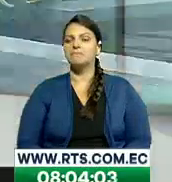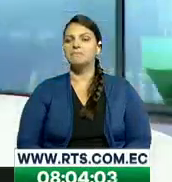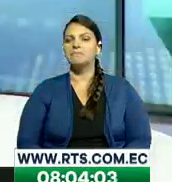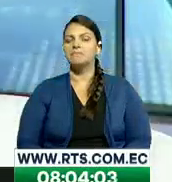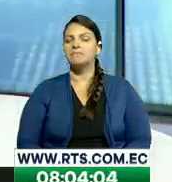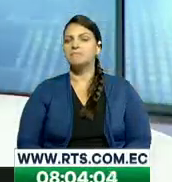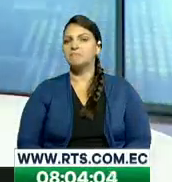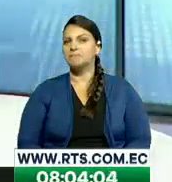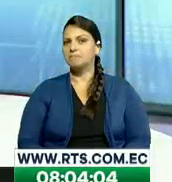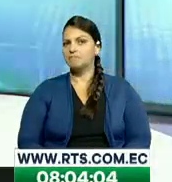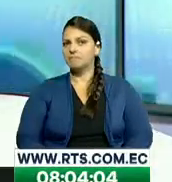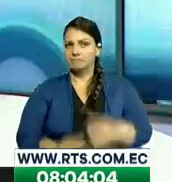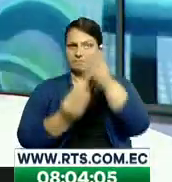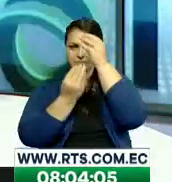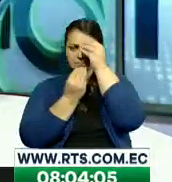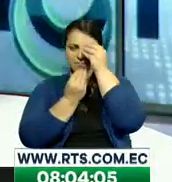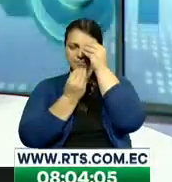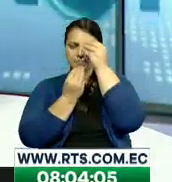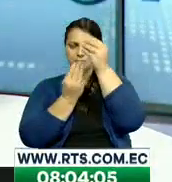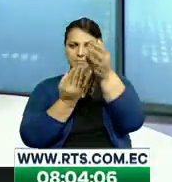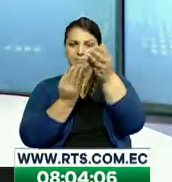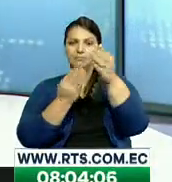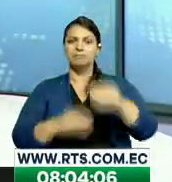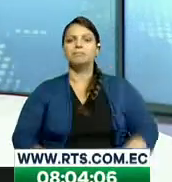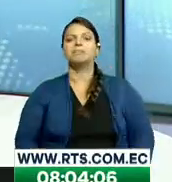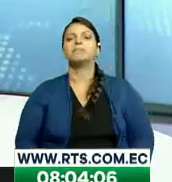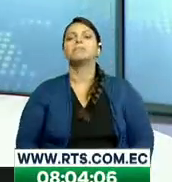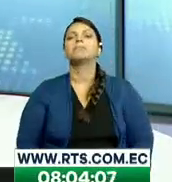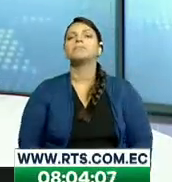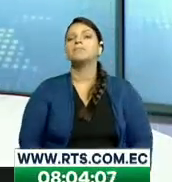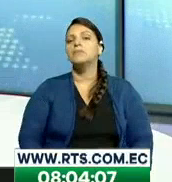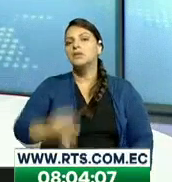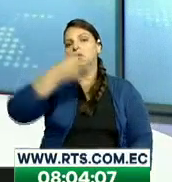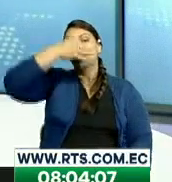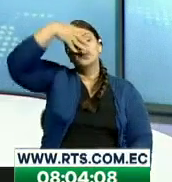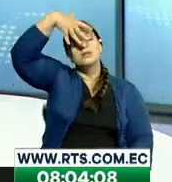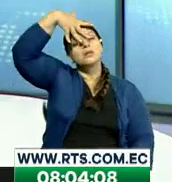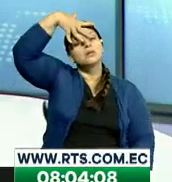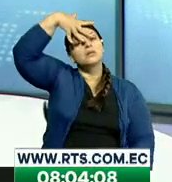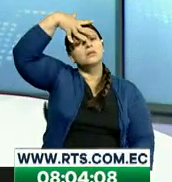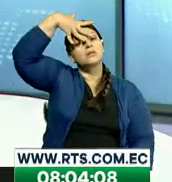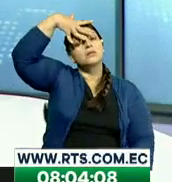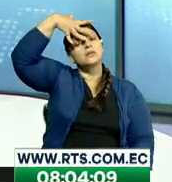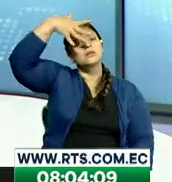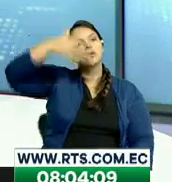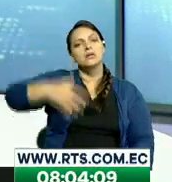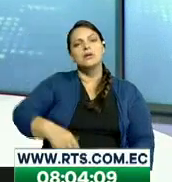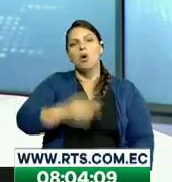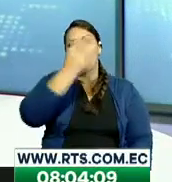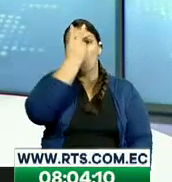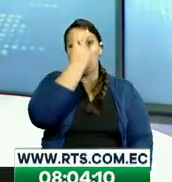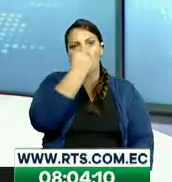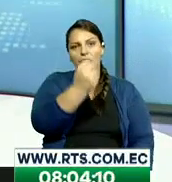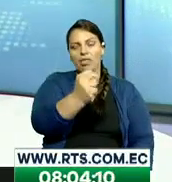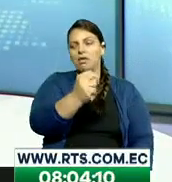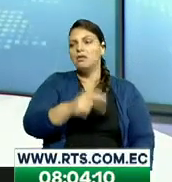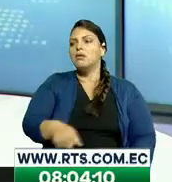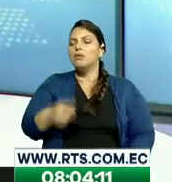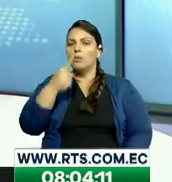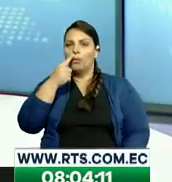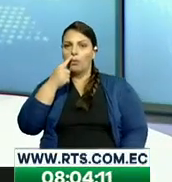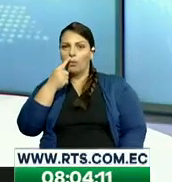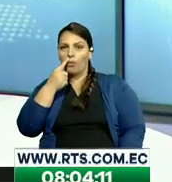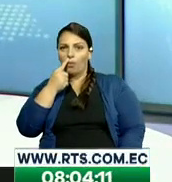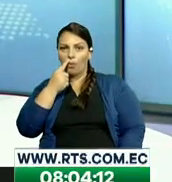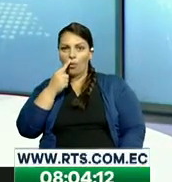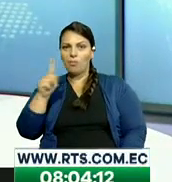Vamos con el desarrollo de la información, amigos televidentes. Asesinan dentro de un hostal a una mujer de 24 años en Santo Domingo de los Áchilas.